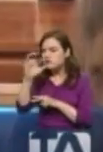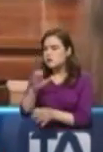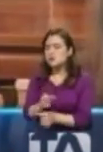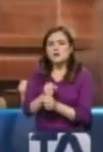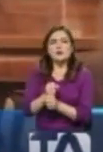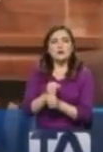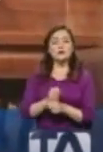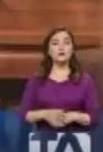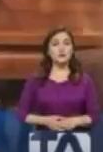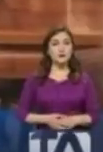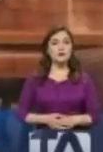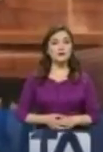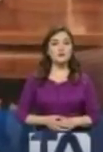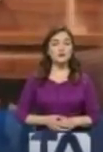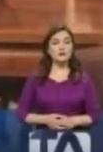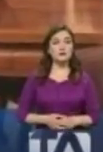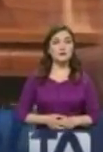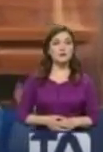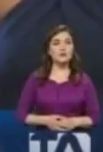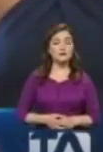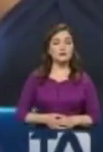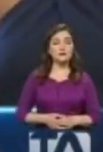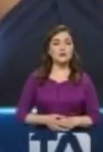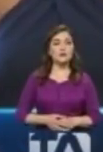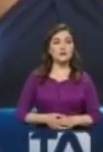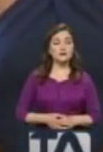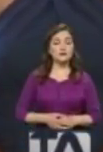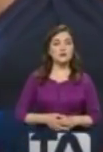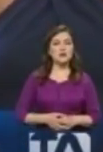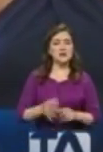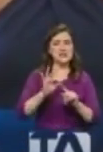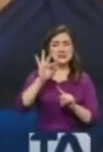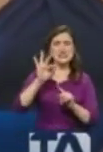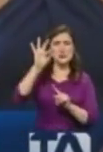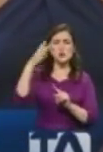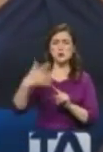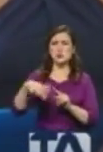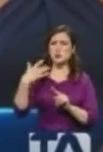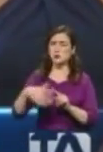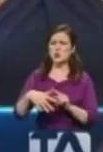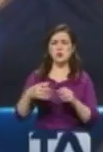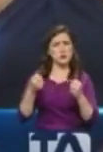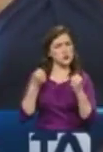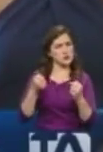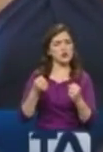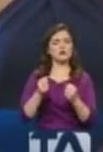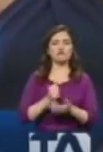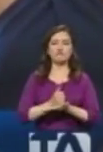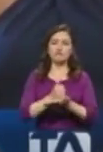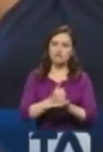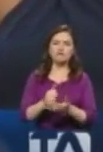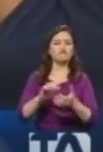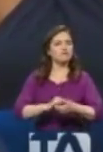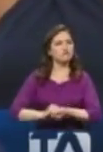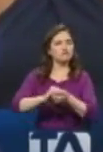seguridad. Estas cifras alarman a las autoridades. Y pone en evidencia la necesidad de solidaridad y asegurar